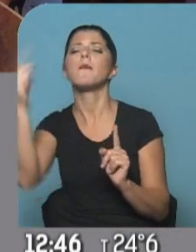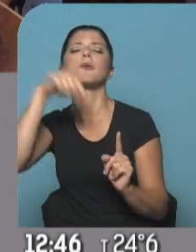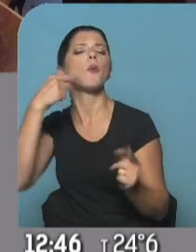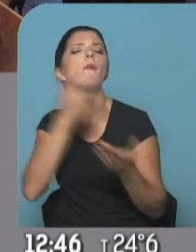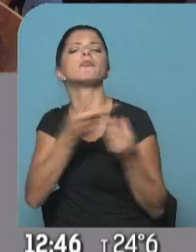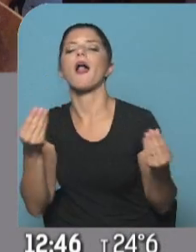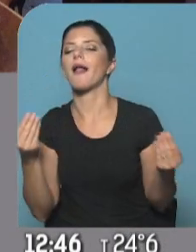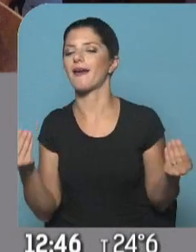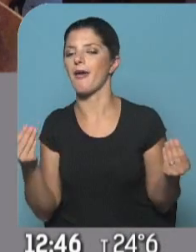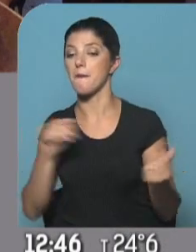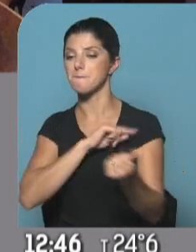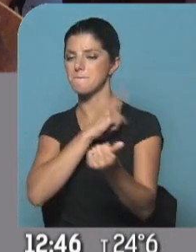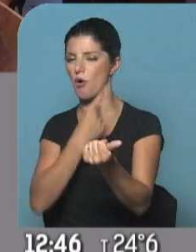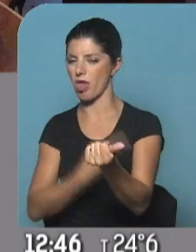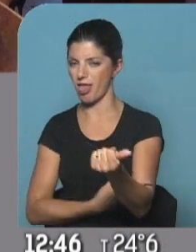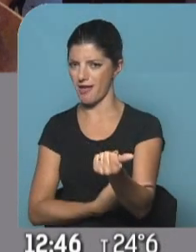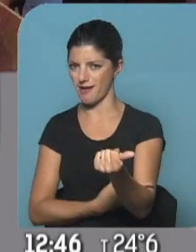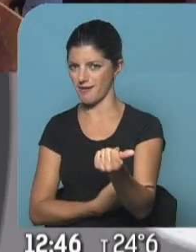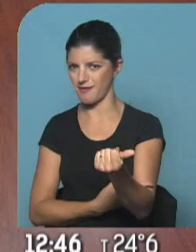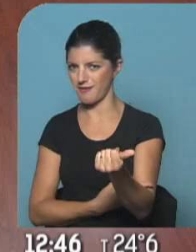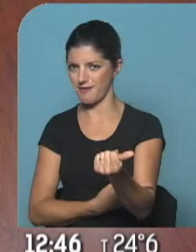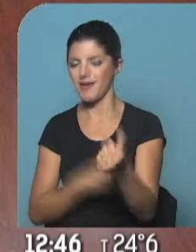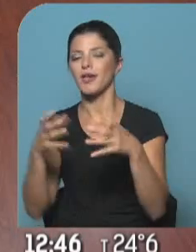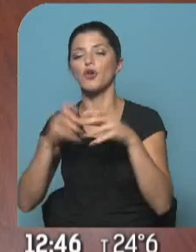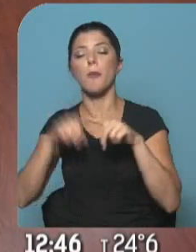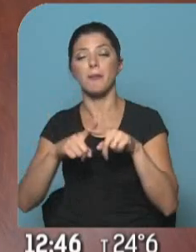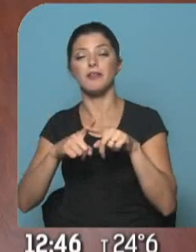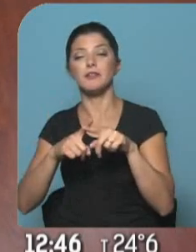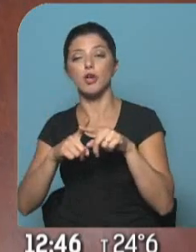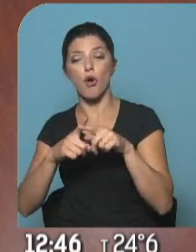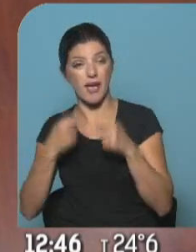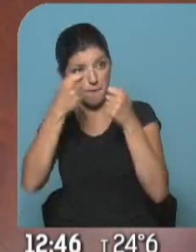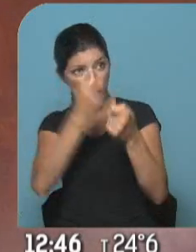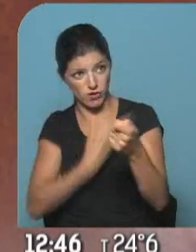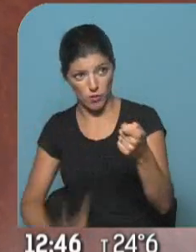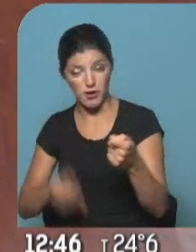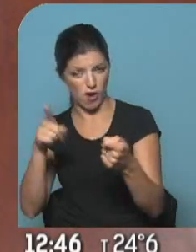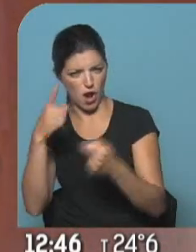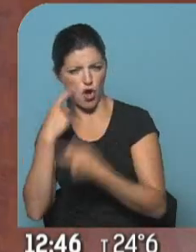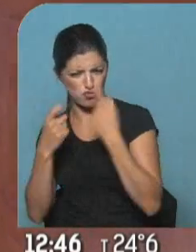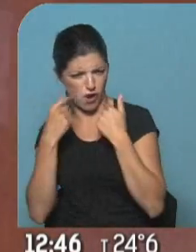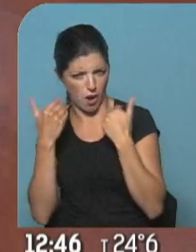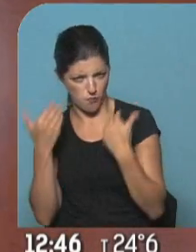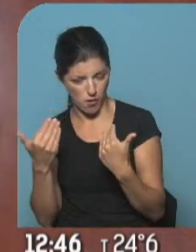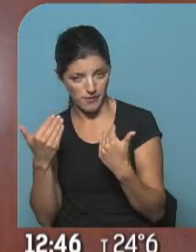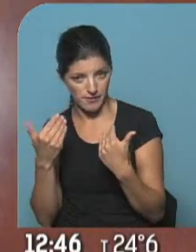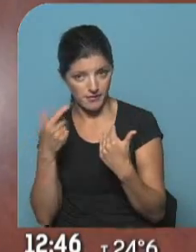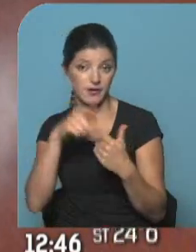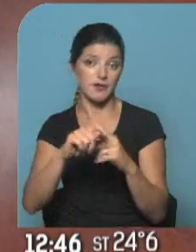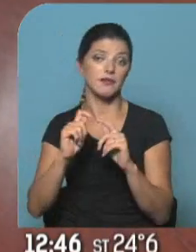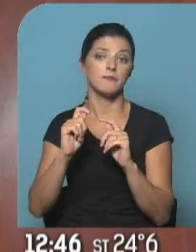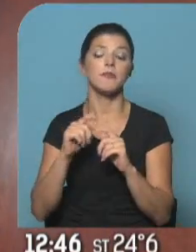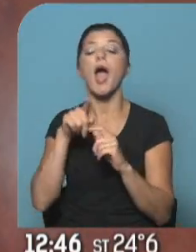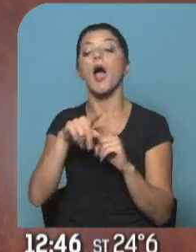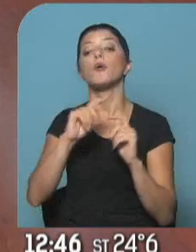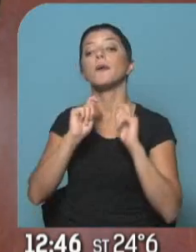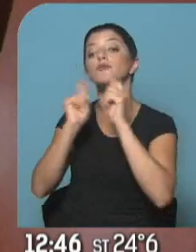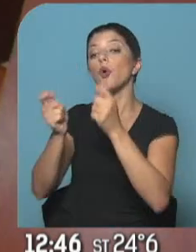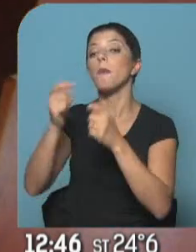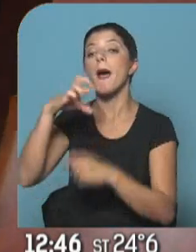todavía domina buena parte del oficialismo de Alianza País, que ahora acaba de dejar en el poder a Ricardo Patiño, quien